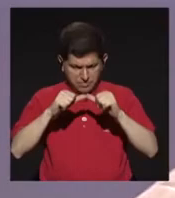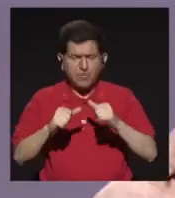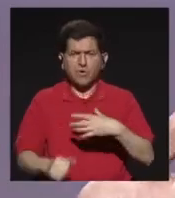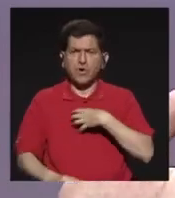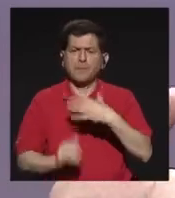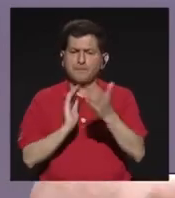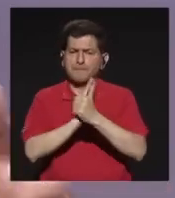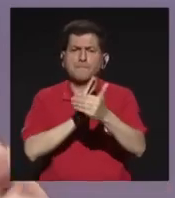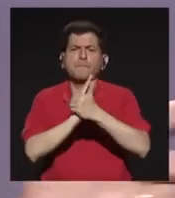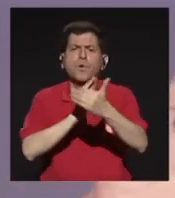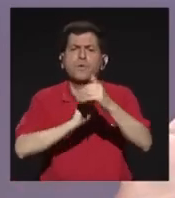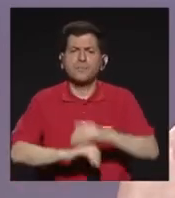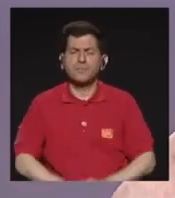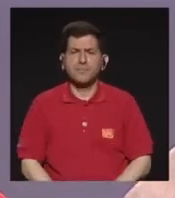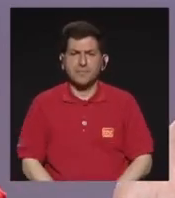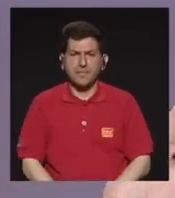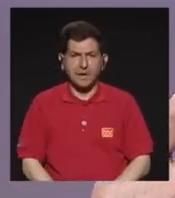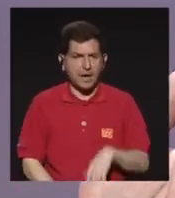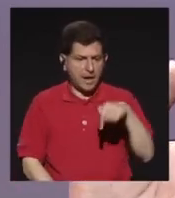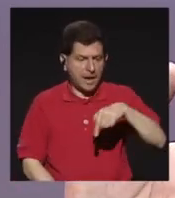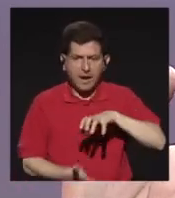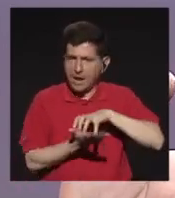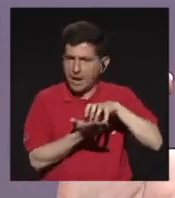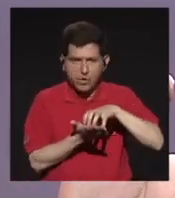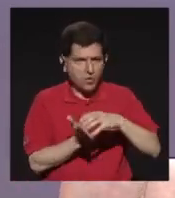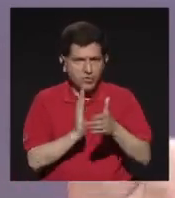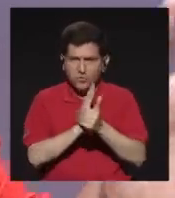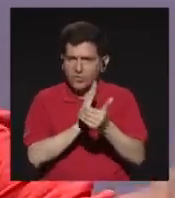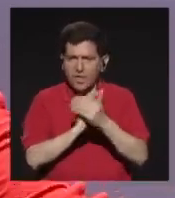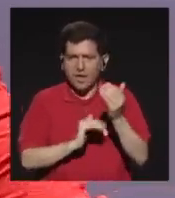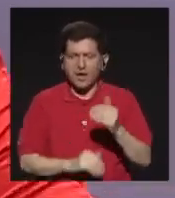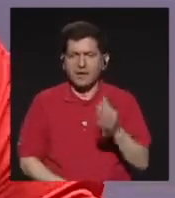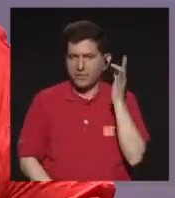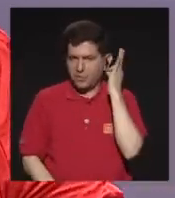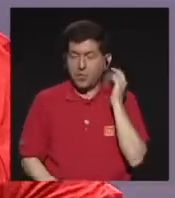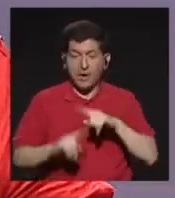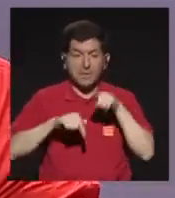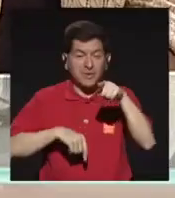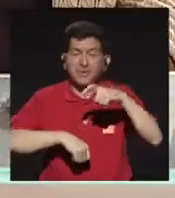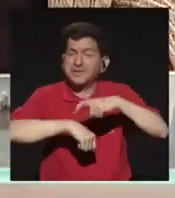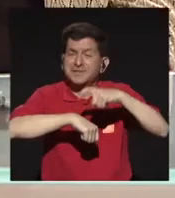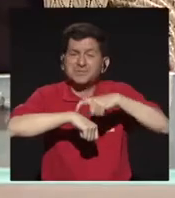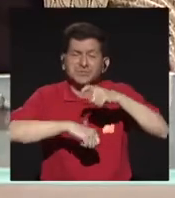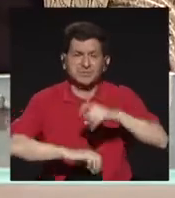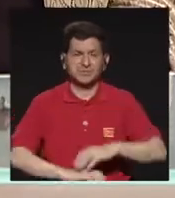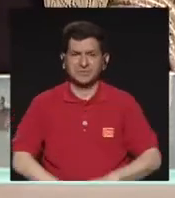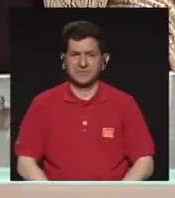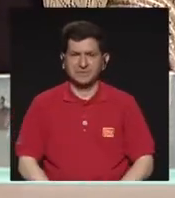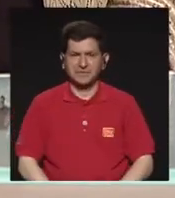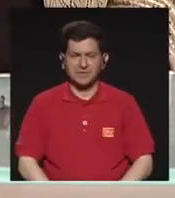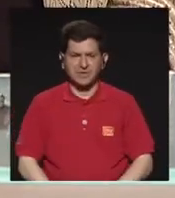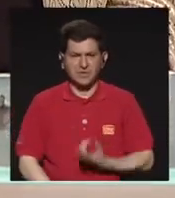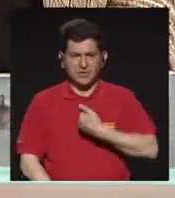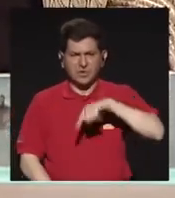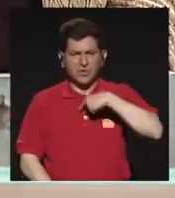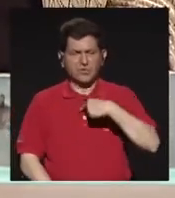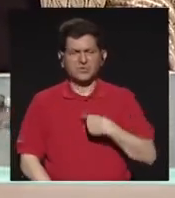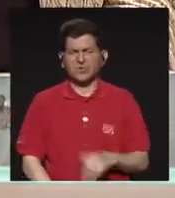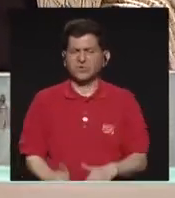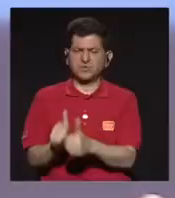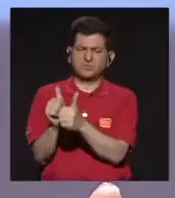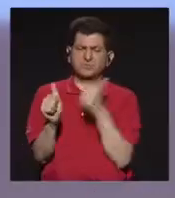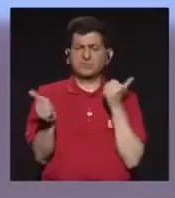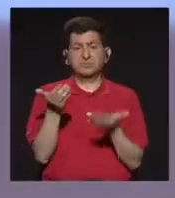propias capacidades, porque aquí no hablamos de las capacidades de las mujeres, pero cuando llego a ese punto, entonces hacen que nosotros nos echemos para